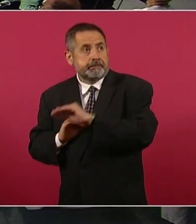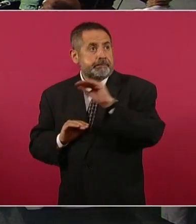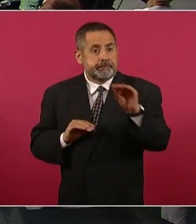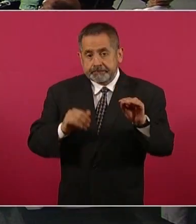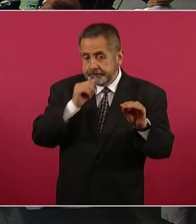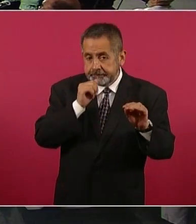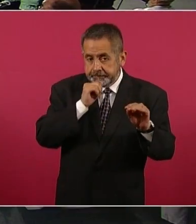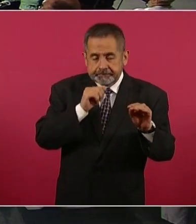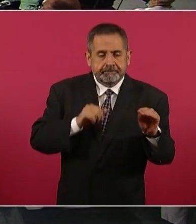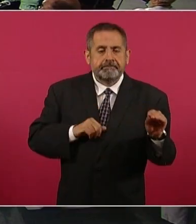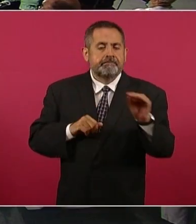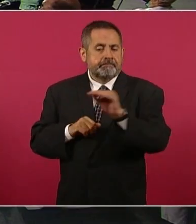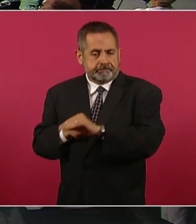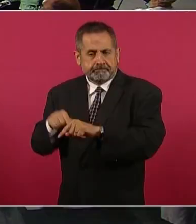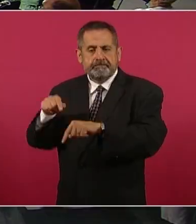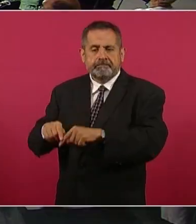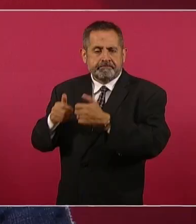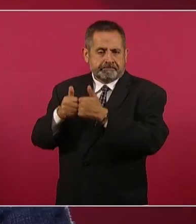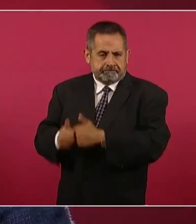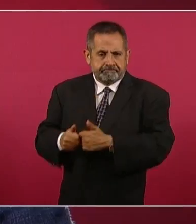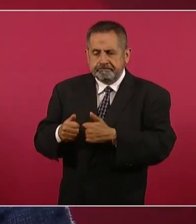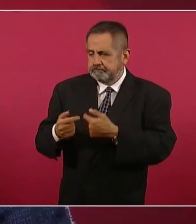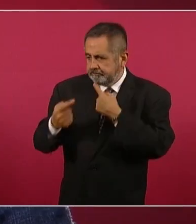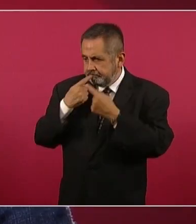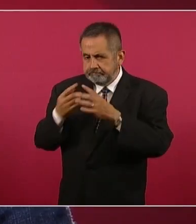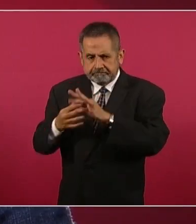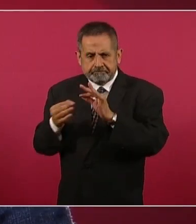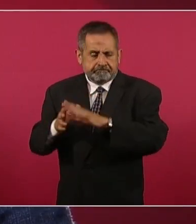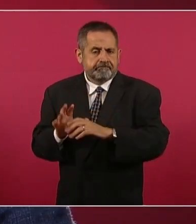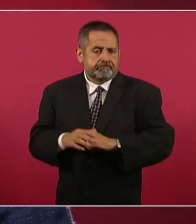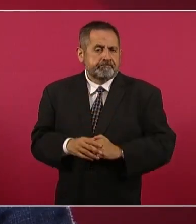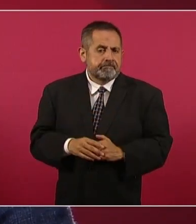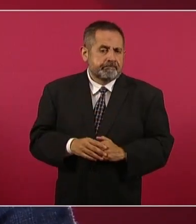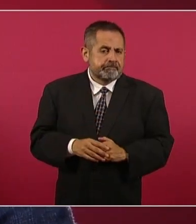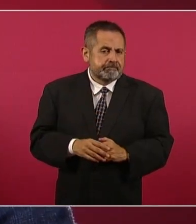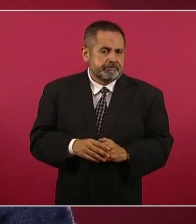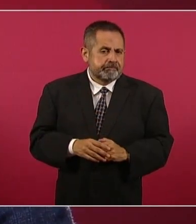ser totalmente por vía